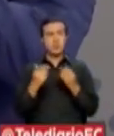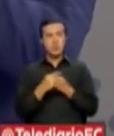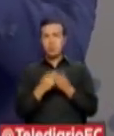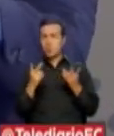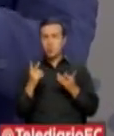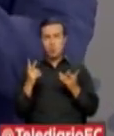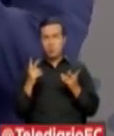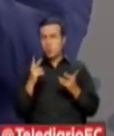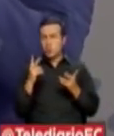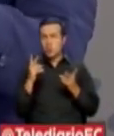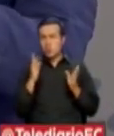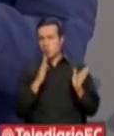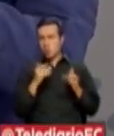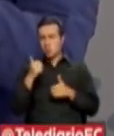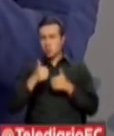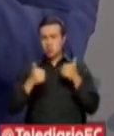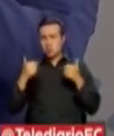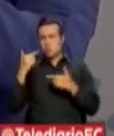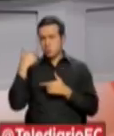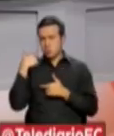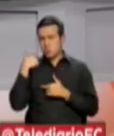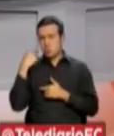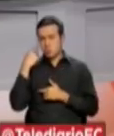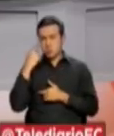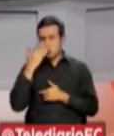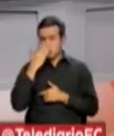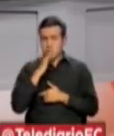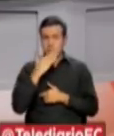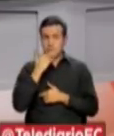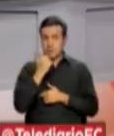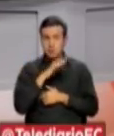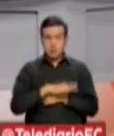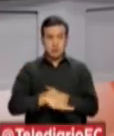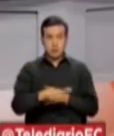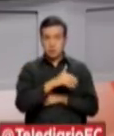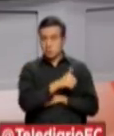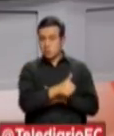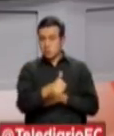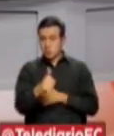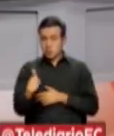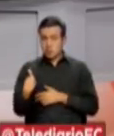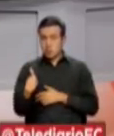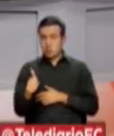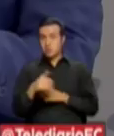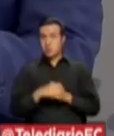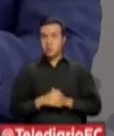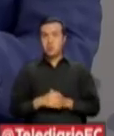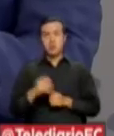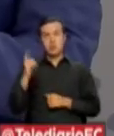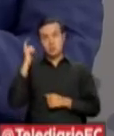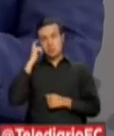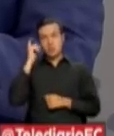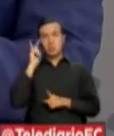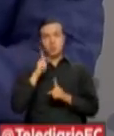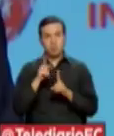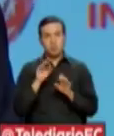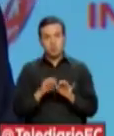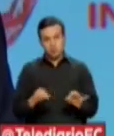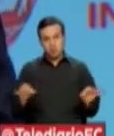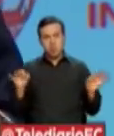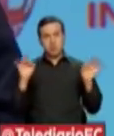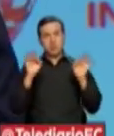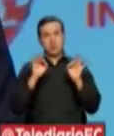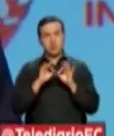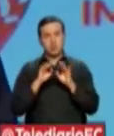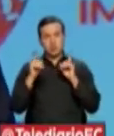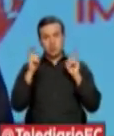de la distribución de cargo para que puedan responder mejor desde el territorio a eso se le parece un tema clave un tema clave